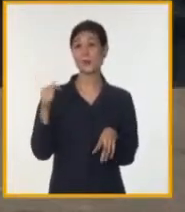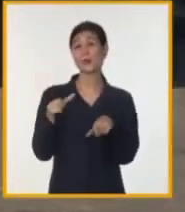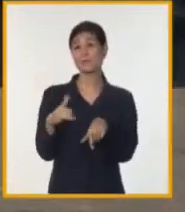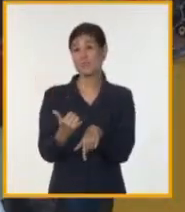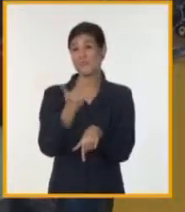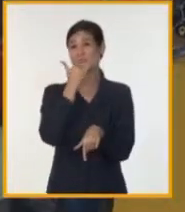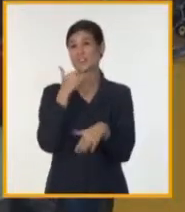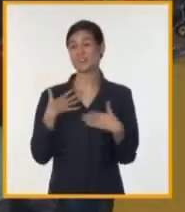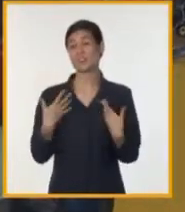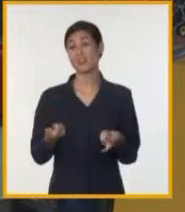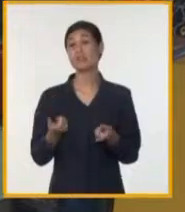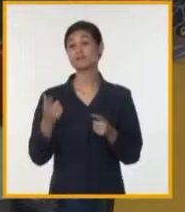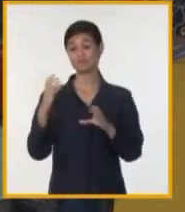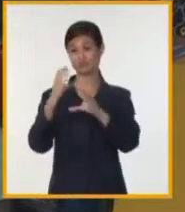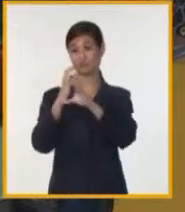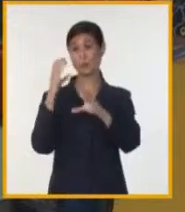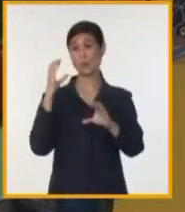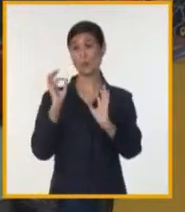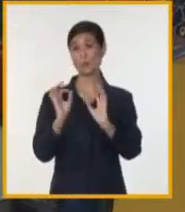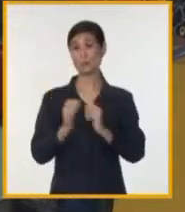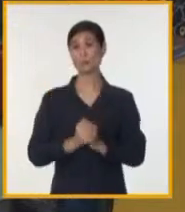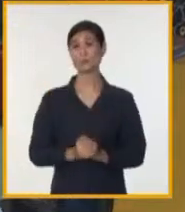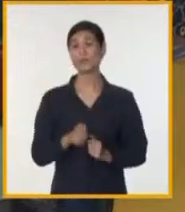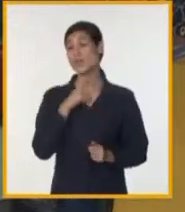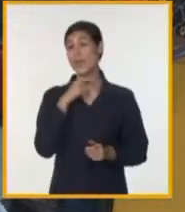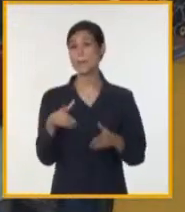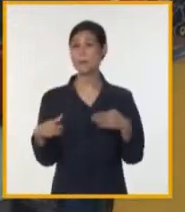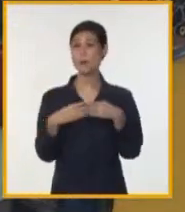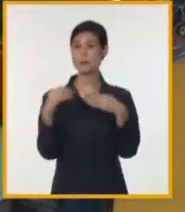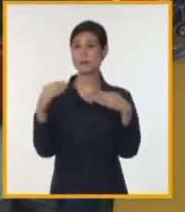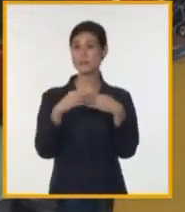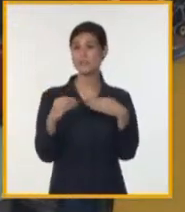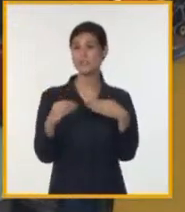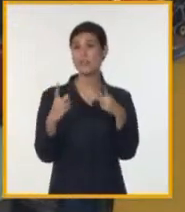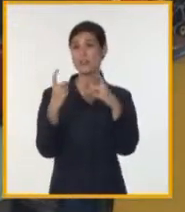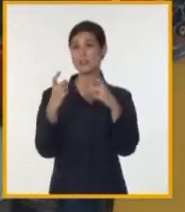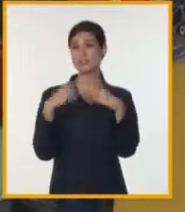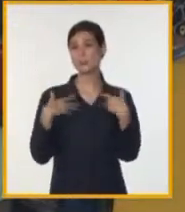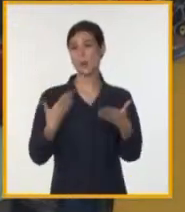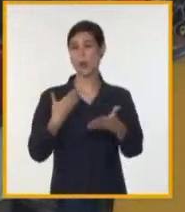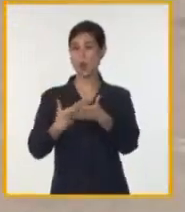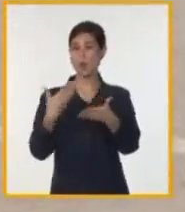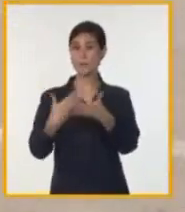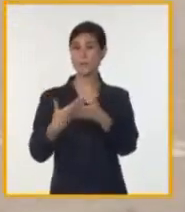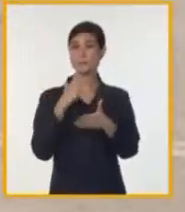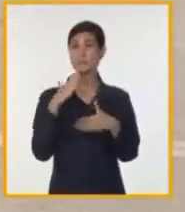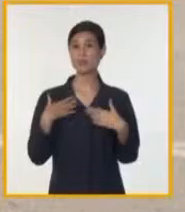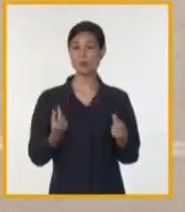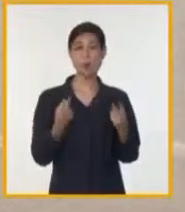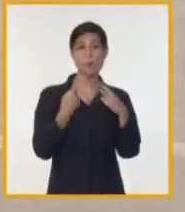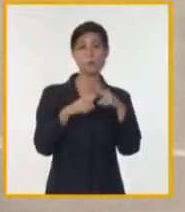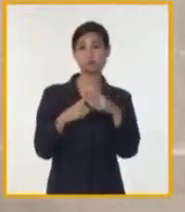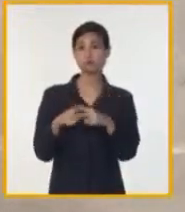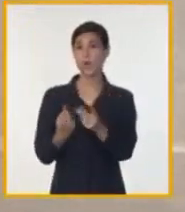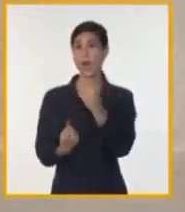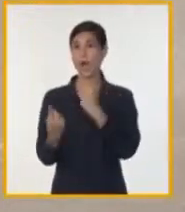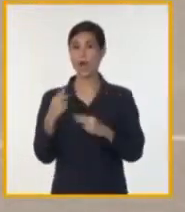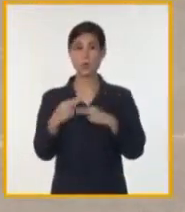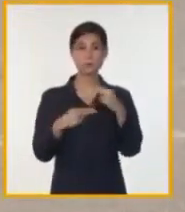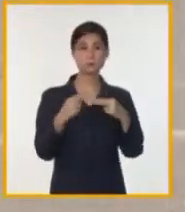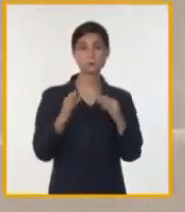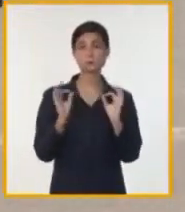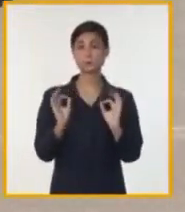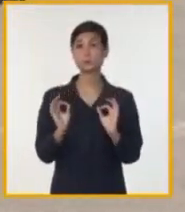No disponemos de la totalidad de la divisa convertible que necesita la empresa para el funcionamiento total y elevar el CET. Hoy el